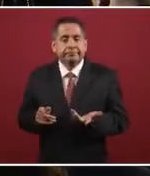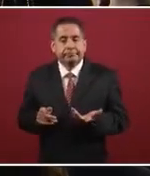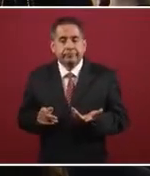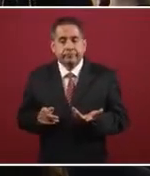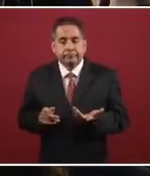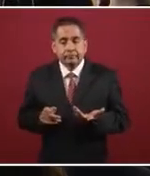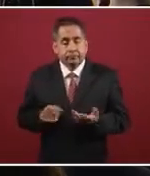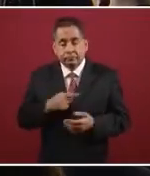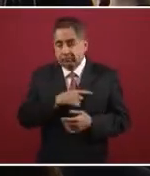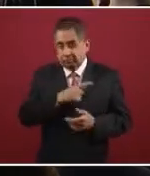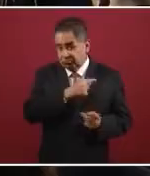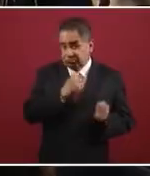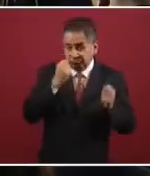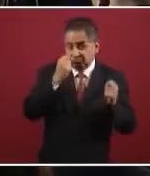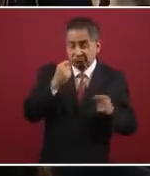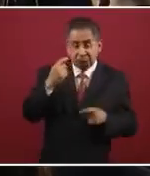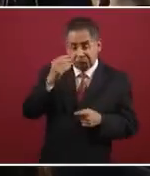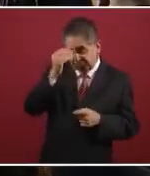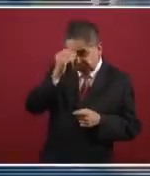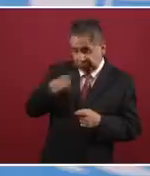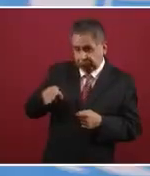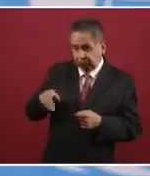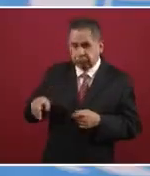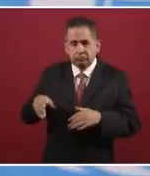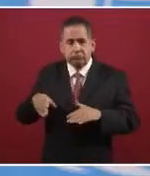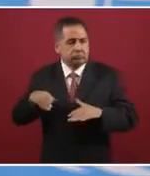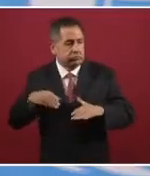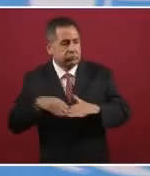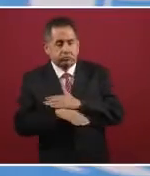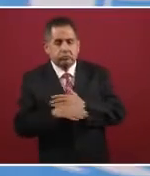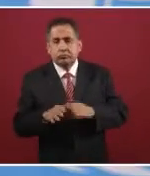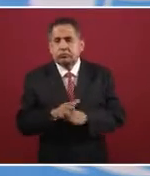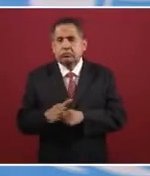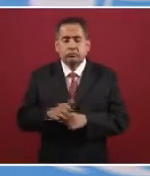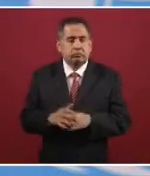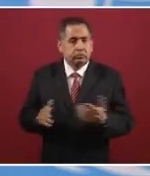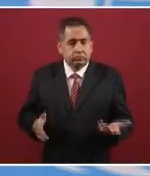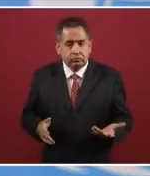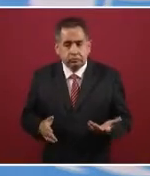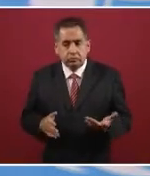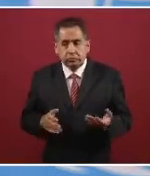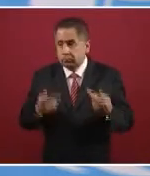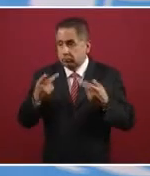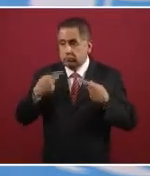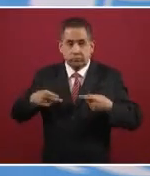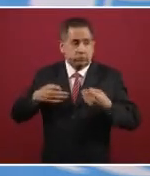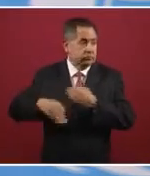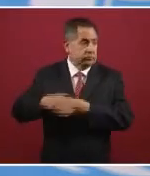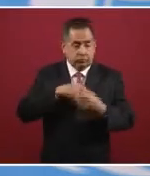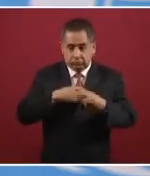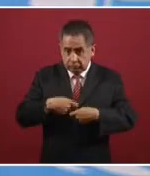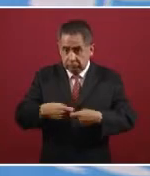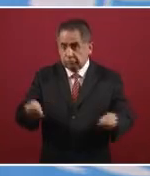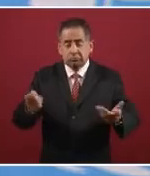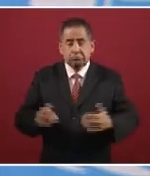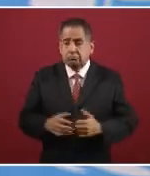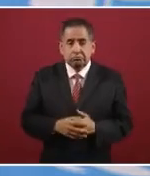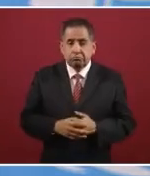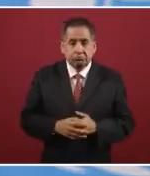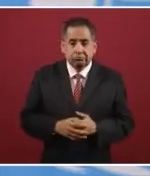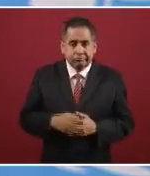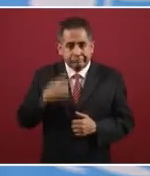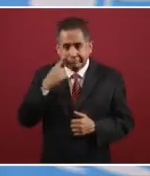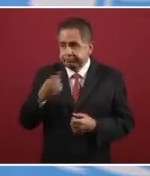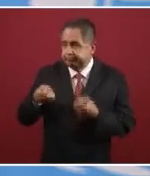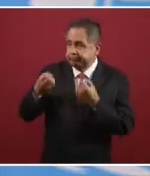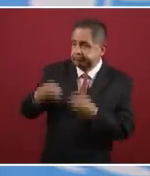forma deliberada, del acceso, de la cobertura. Y fíjense el daño